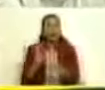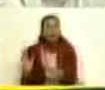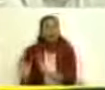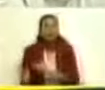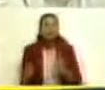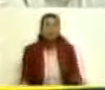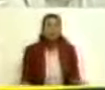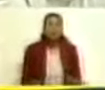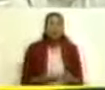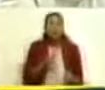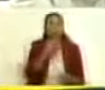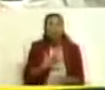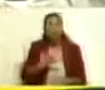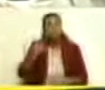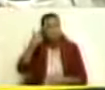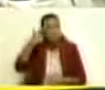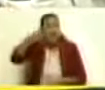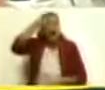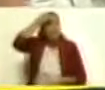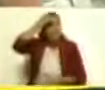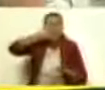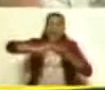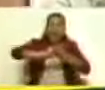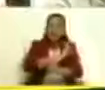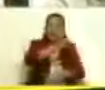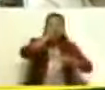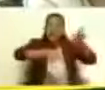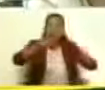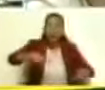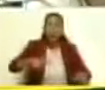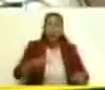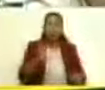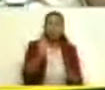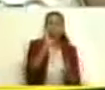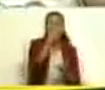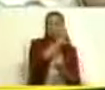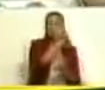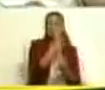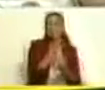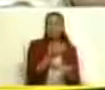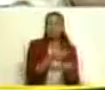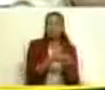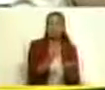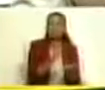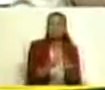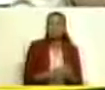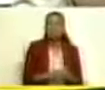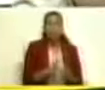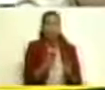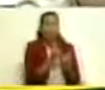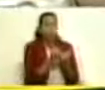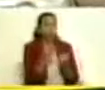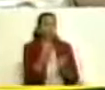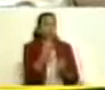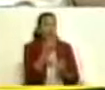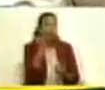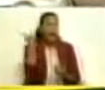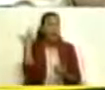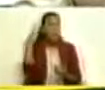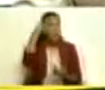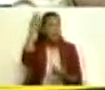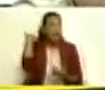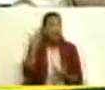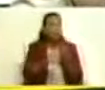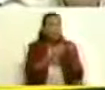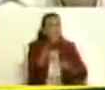nuestras y buenas prácticas y erradicar aquella del que no lo hace bien. Usted en sus locuciones, presidente, usted